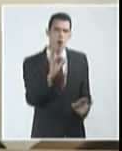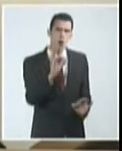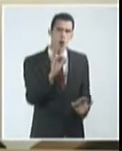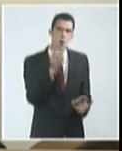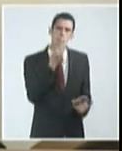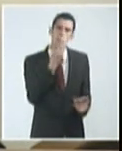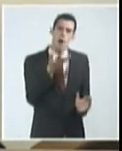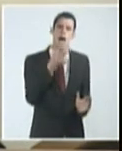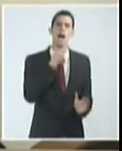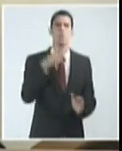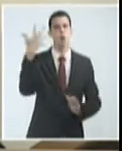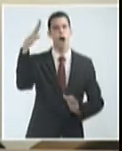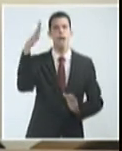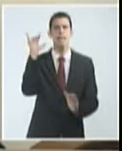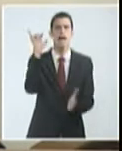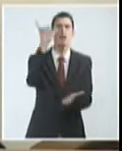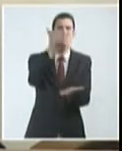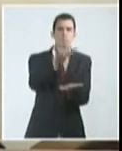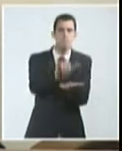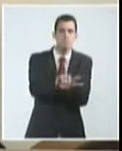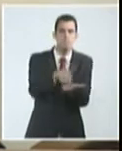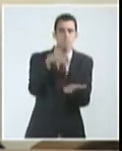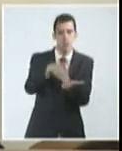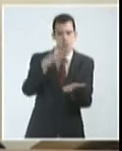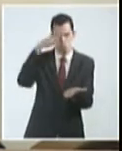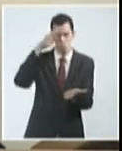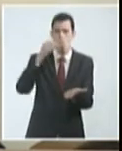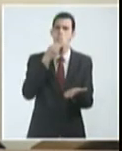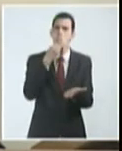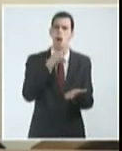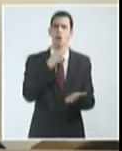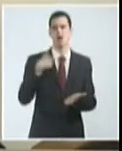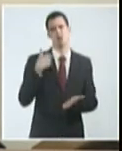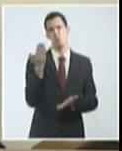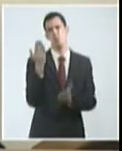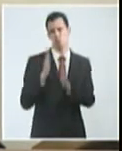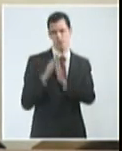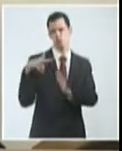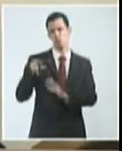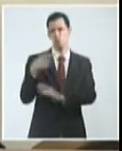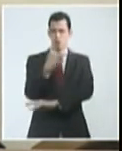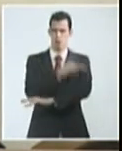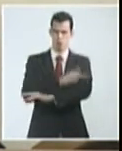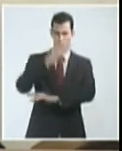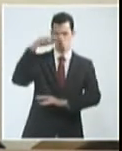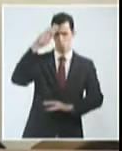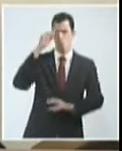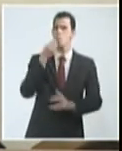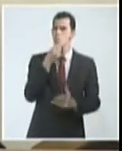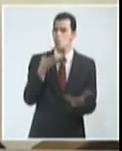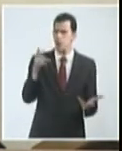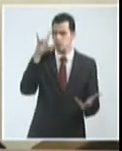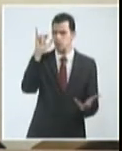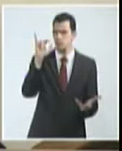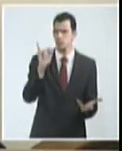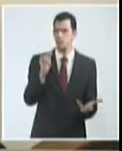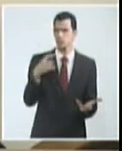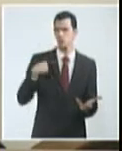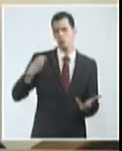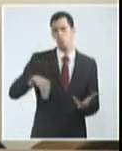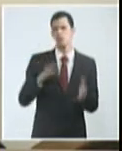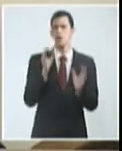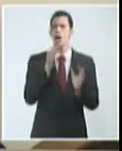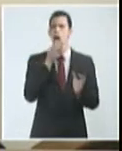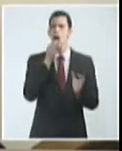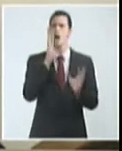siempre que lo demanden, por supuesto? Y aprovechando también que entro en el tema ya del turismo, ¿se ven